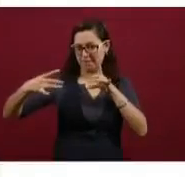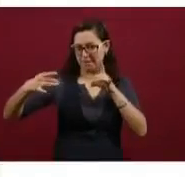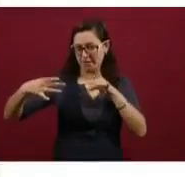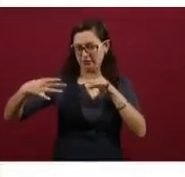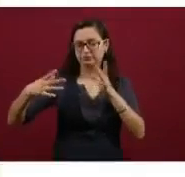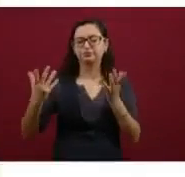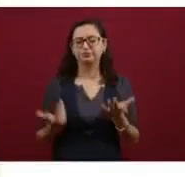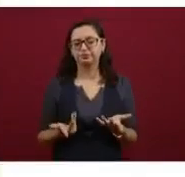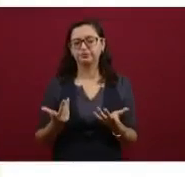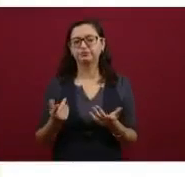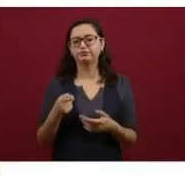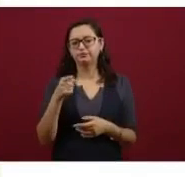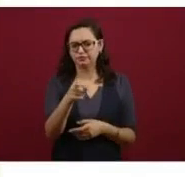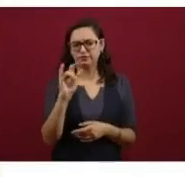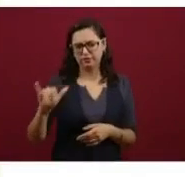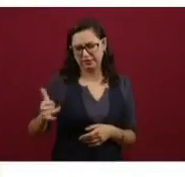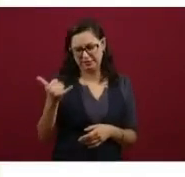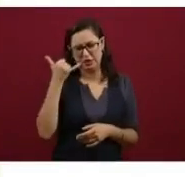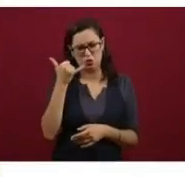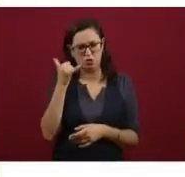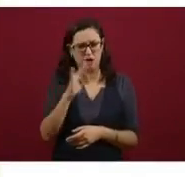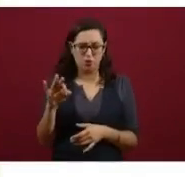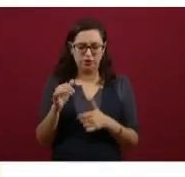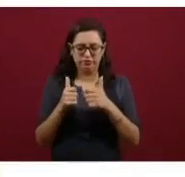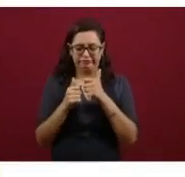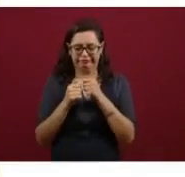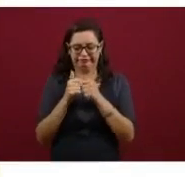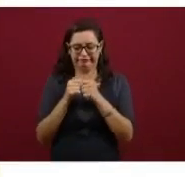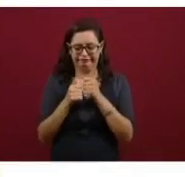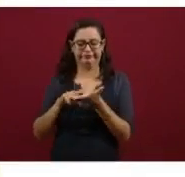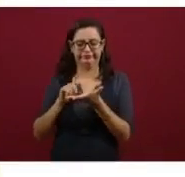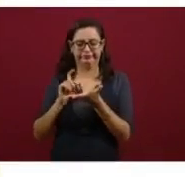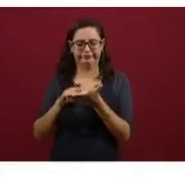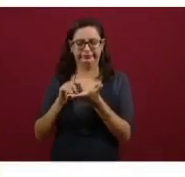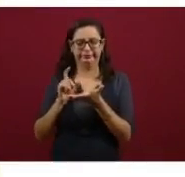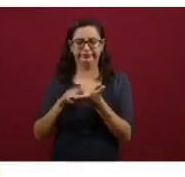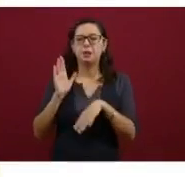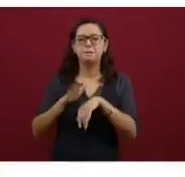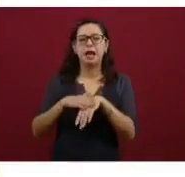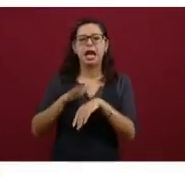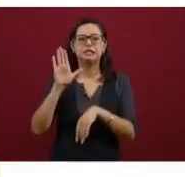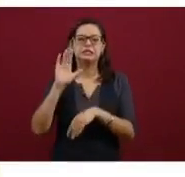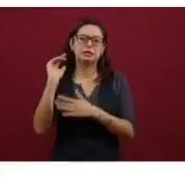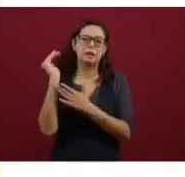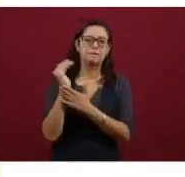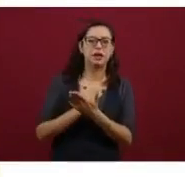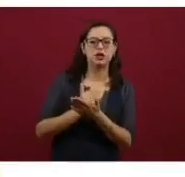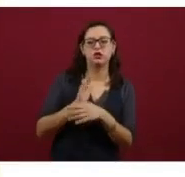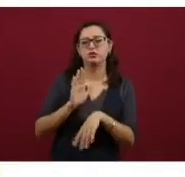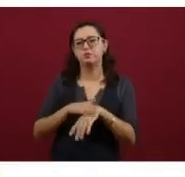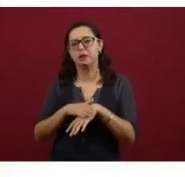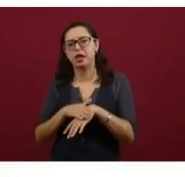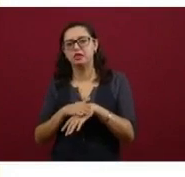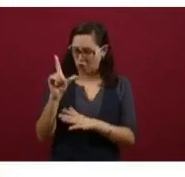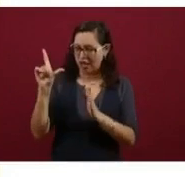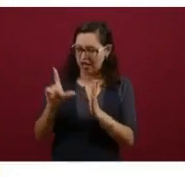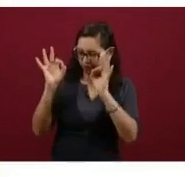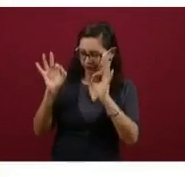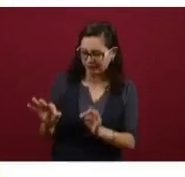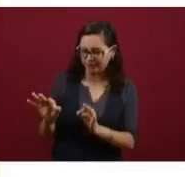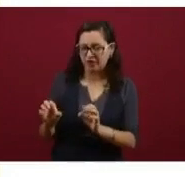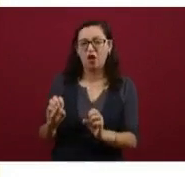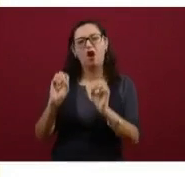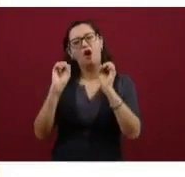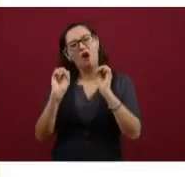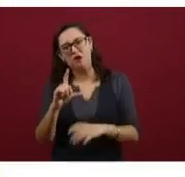lo podrían hacer desde su celular en la oficina, pueden, apretándole un botón, despachar, como marca la ley, un litro de litro, o